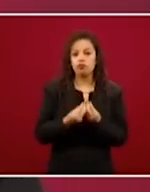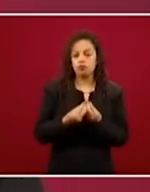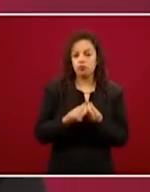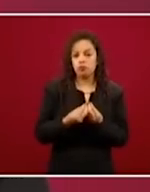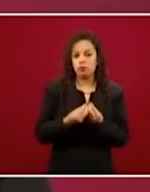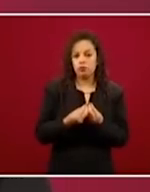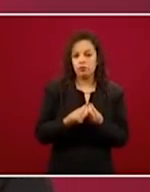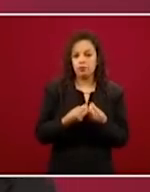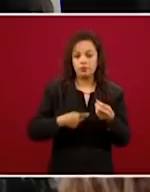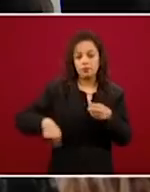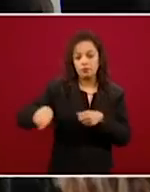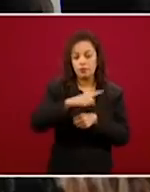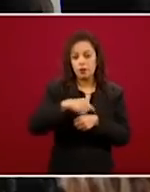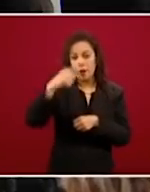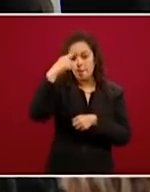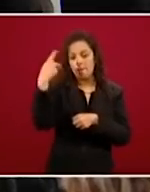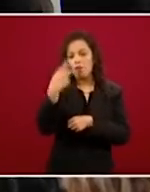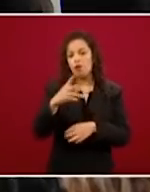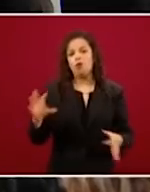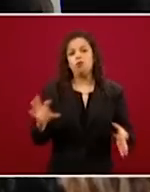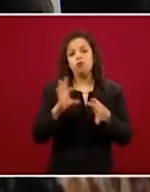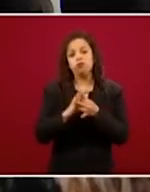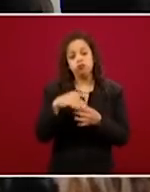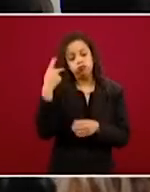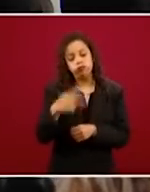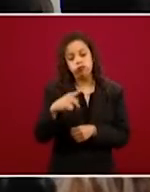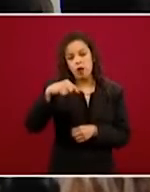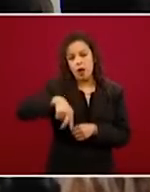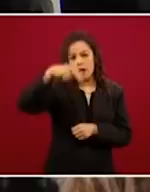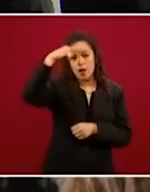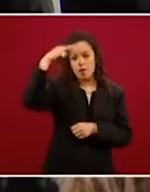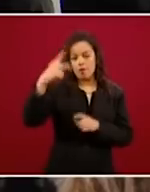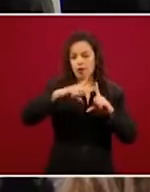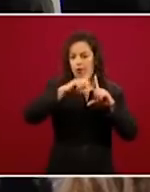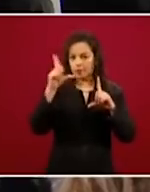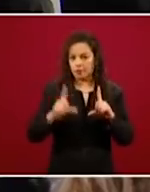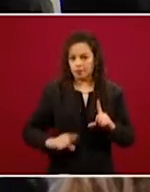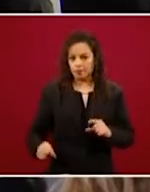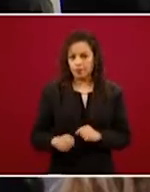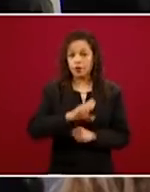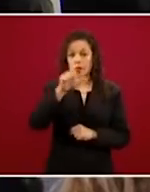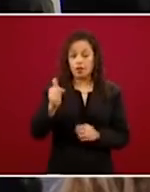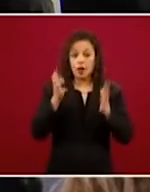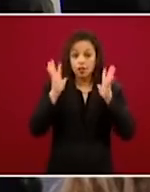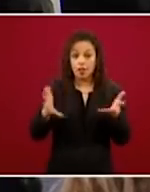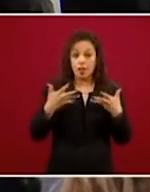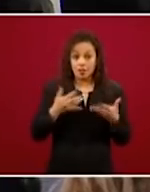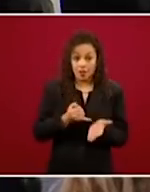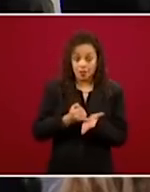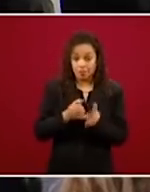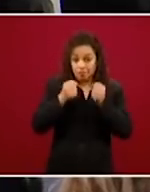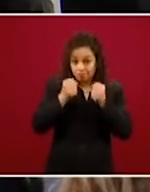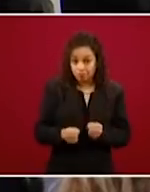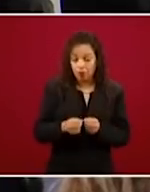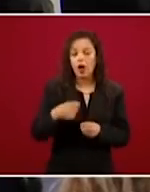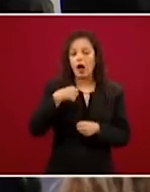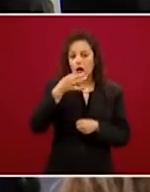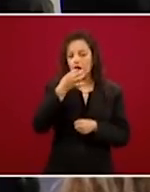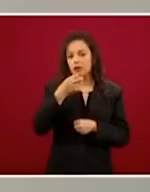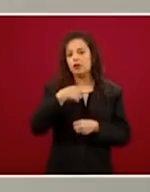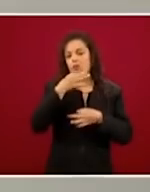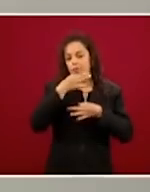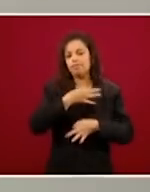con lo que corresponde aquí en mexico el momento que haya resultados concretos se harán públicos respecto a coronavirus aprovecho la